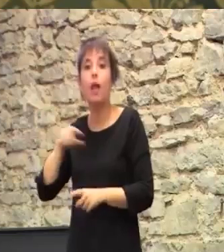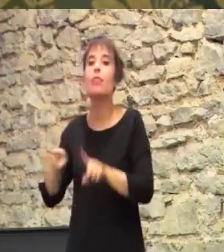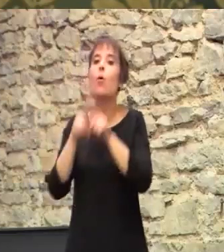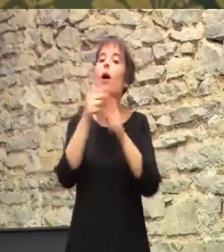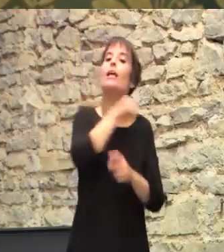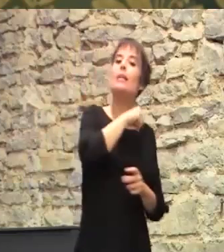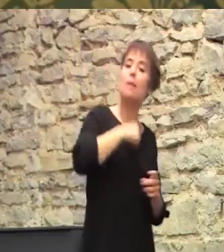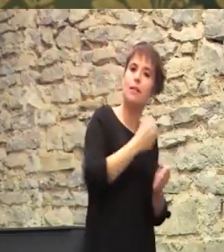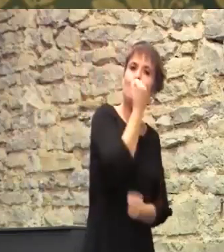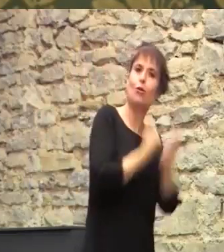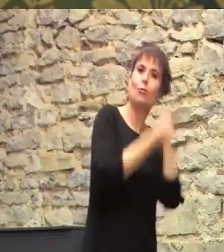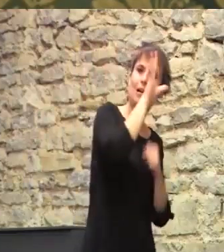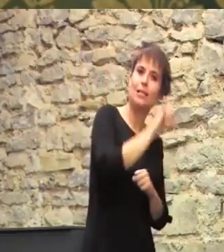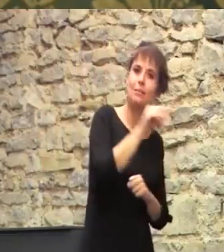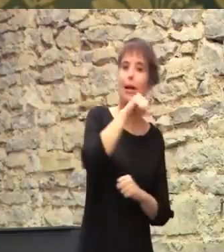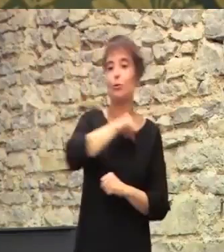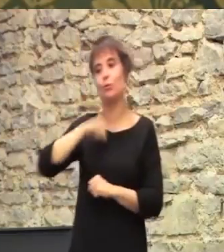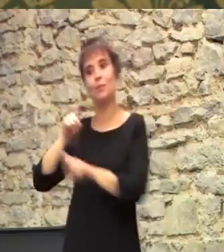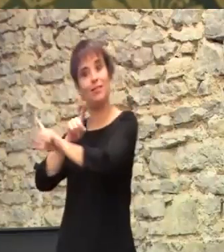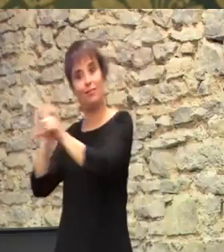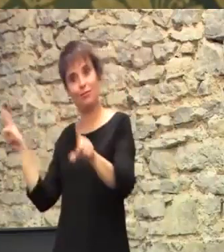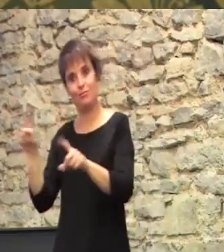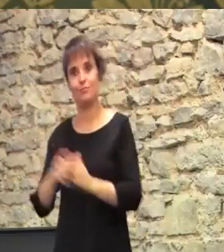independencia en